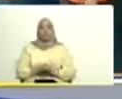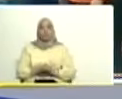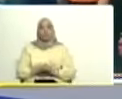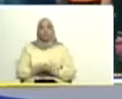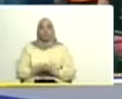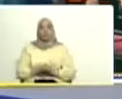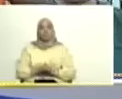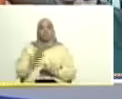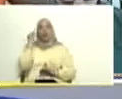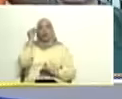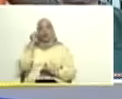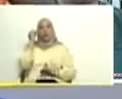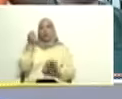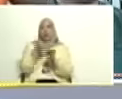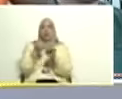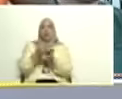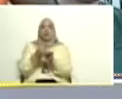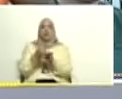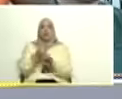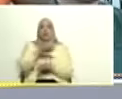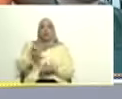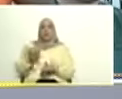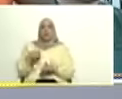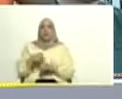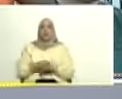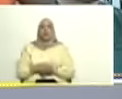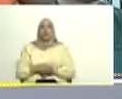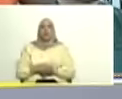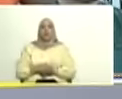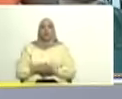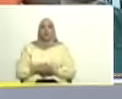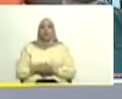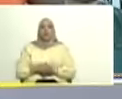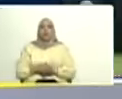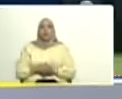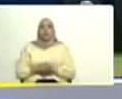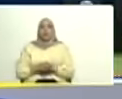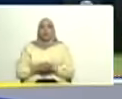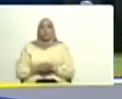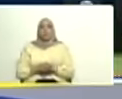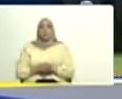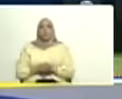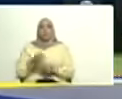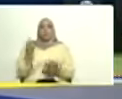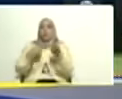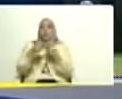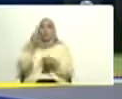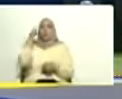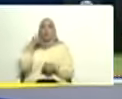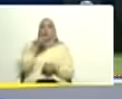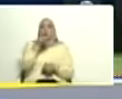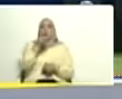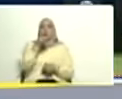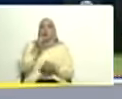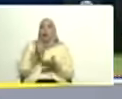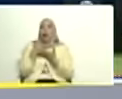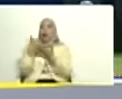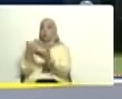Y yo le pedí a la agroindustria, le pido que ustedes me ayuden ahí, como decía María Bolívar, échenme una